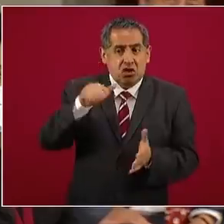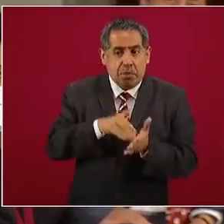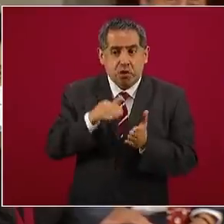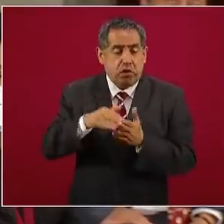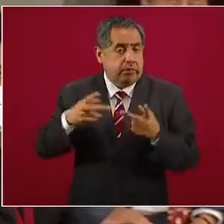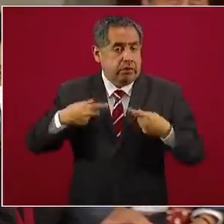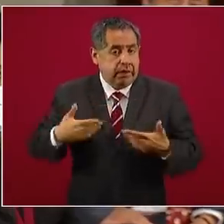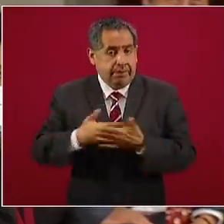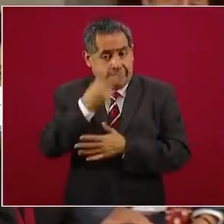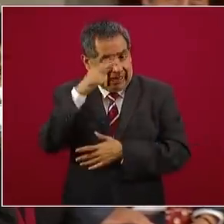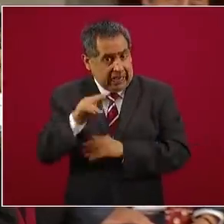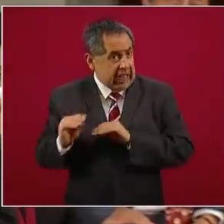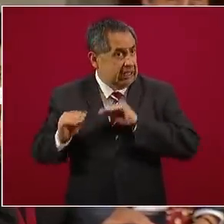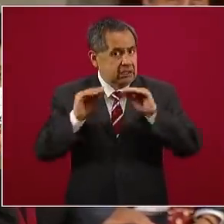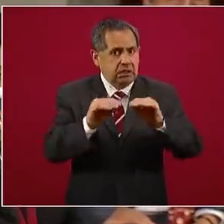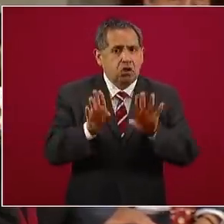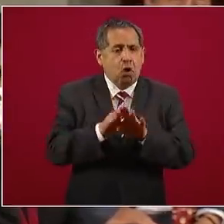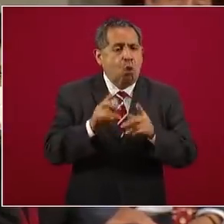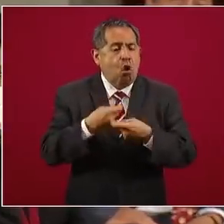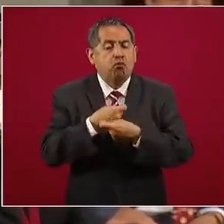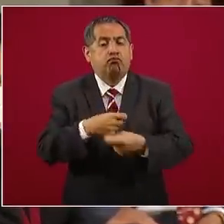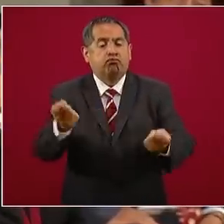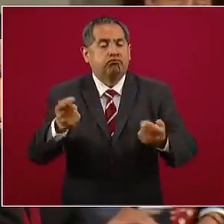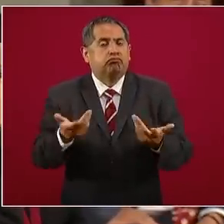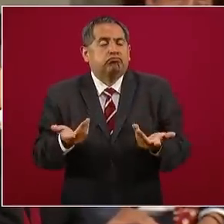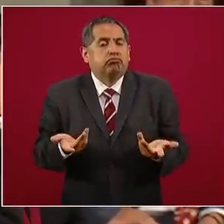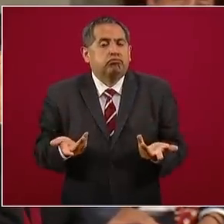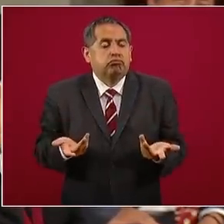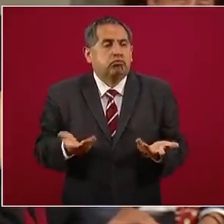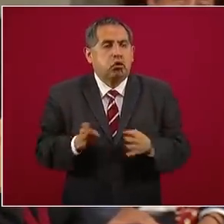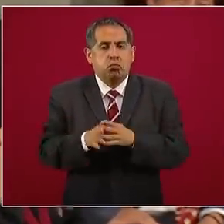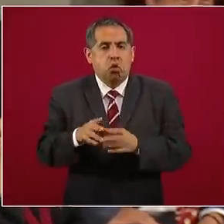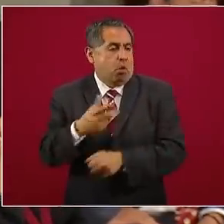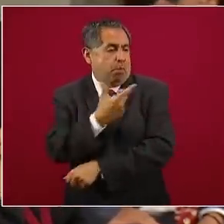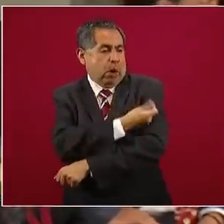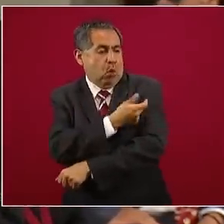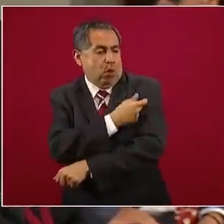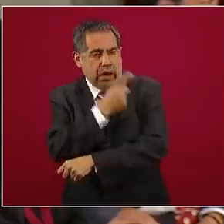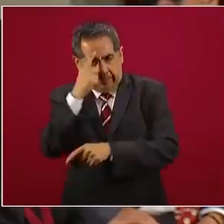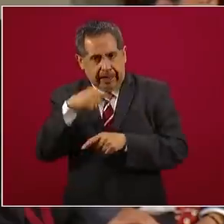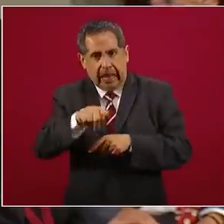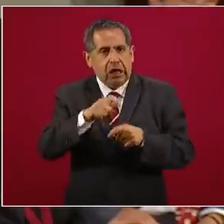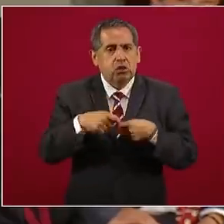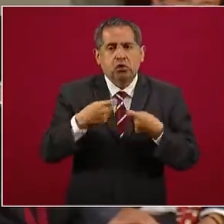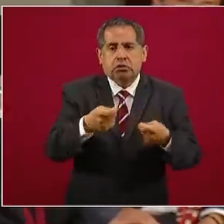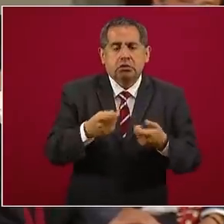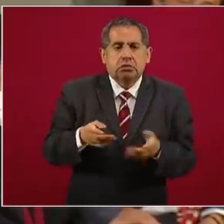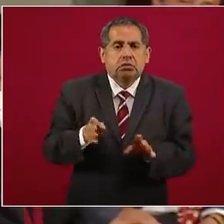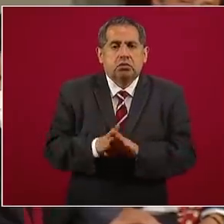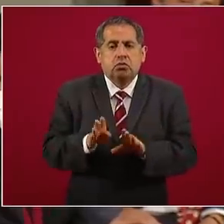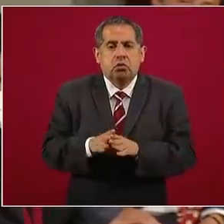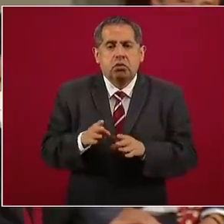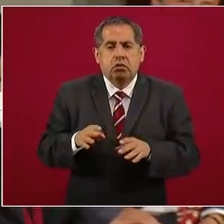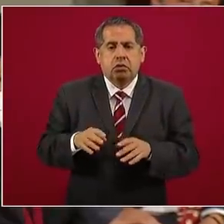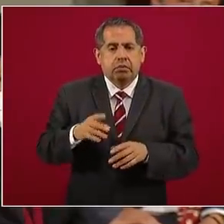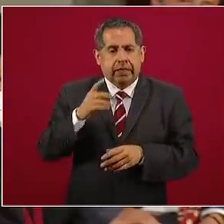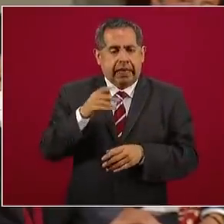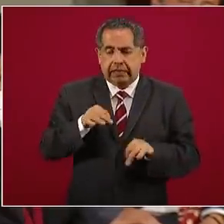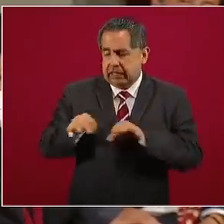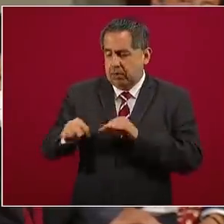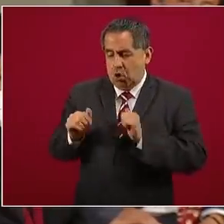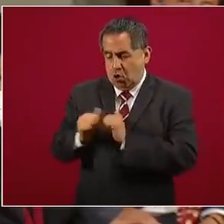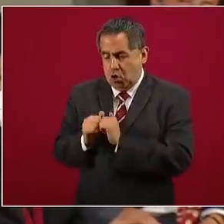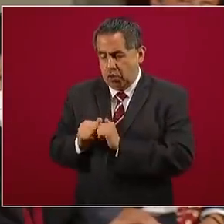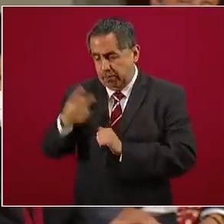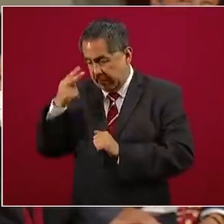migrantes. ¿Cómo se les va a distribuir la vacuna o cuál será el trabajo bilateral con el